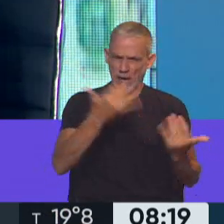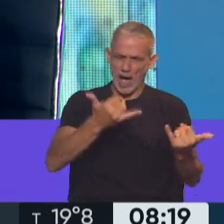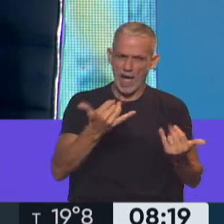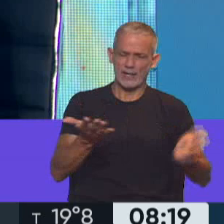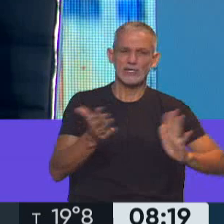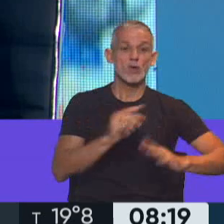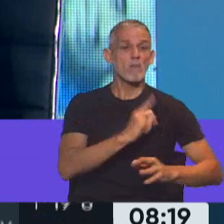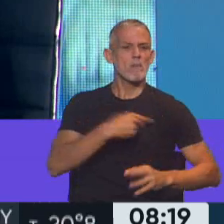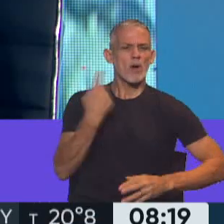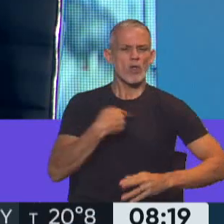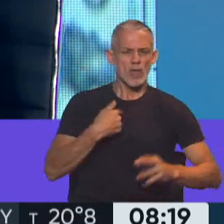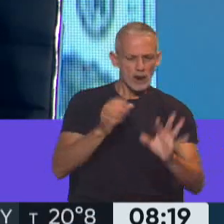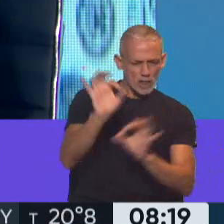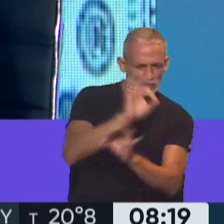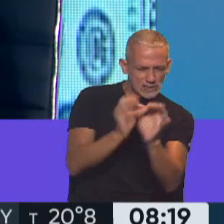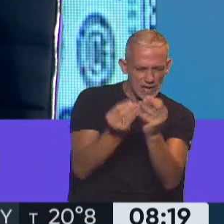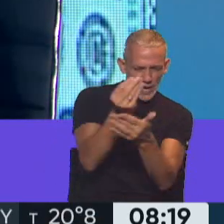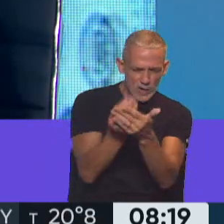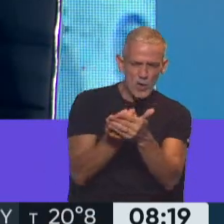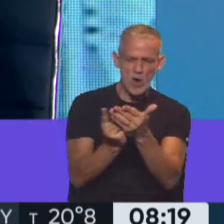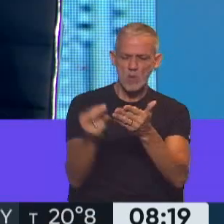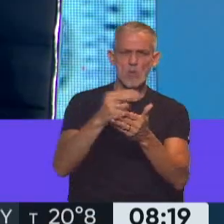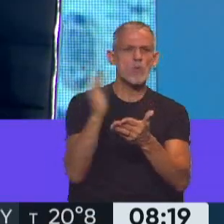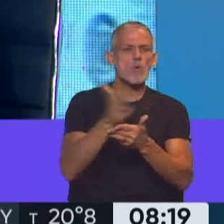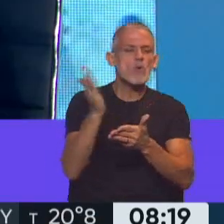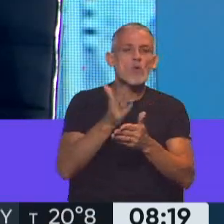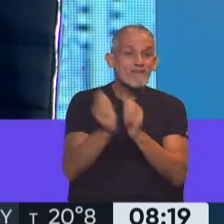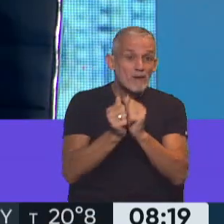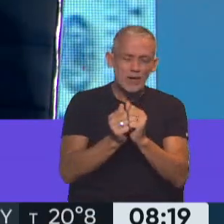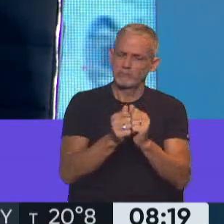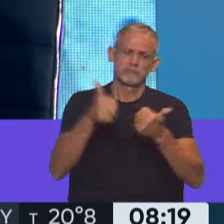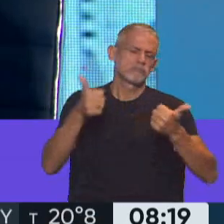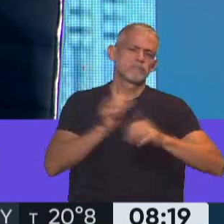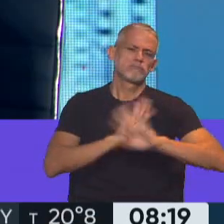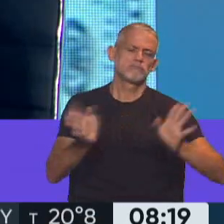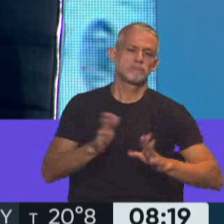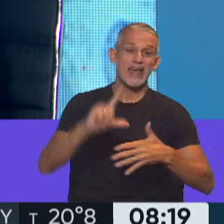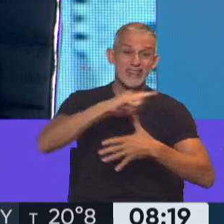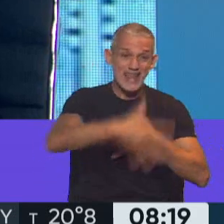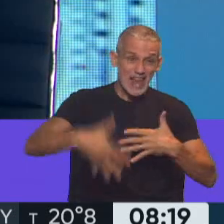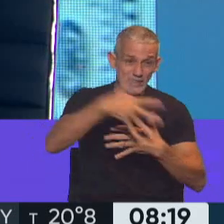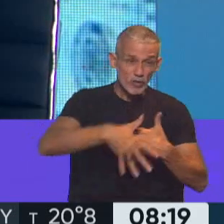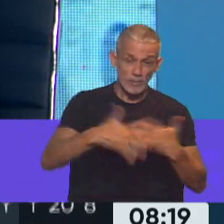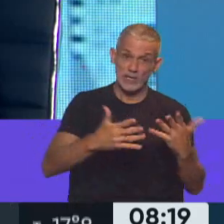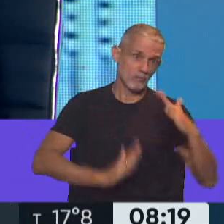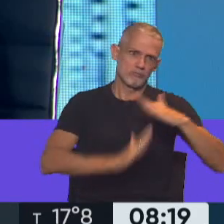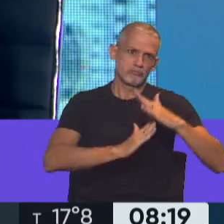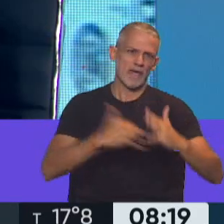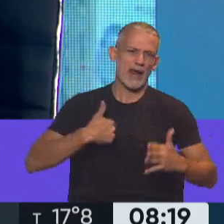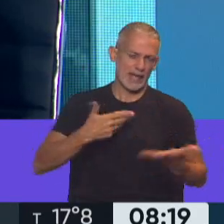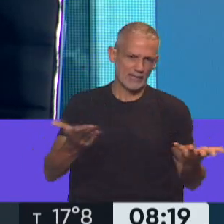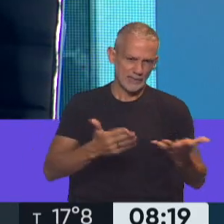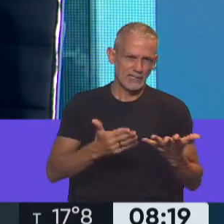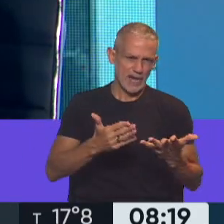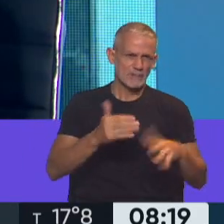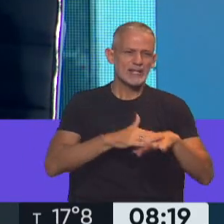poder realmente de diseño, de productividad enorme, enorme. Yo creo que de Latinoamérica somos los más importantes en ese